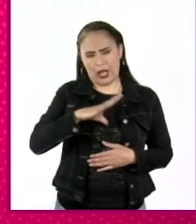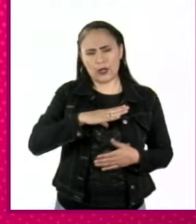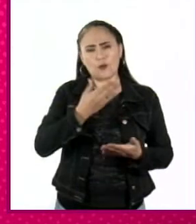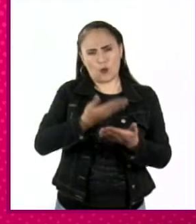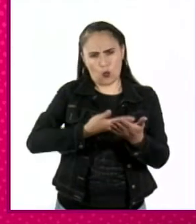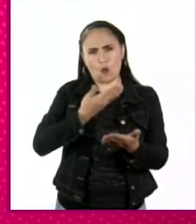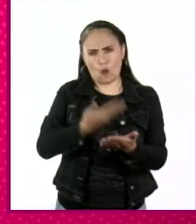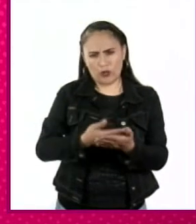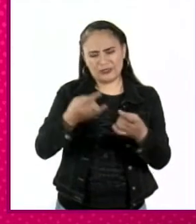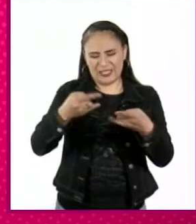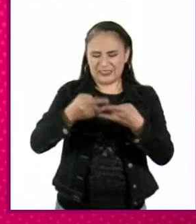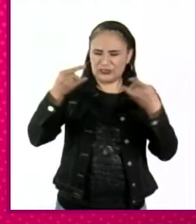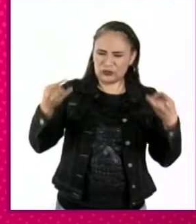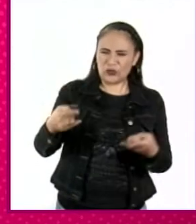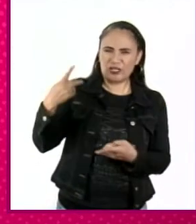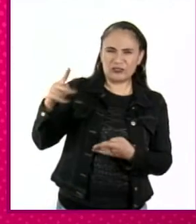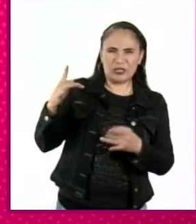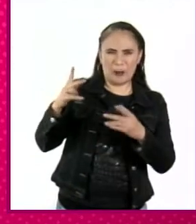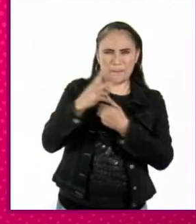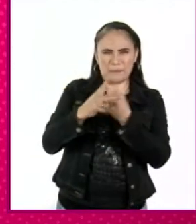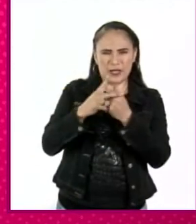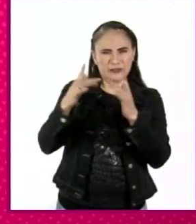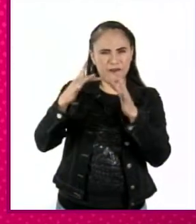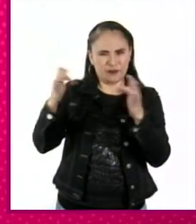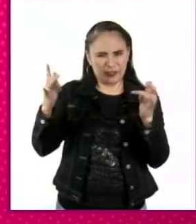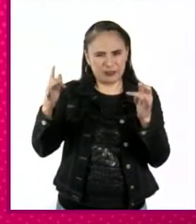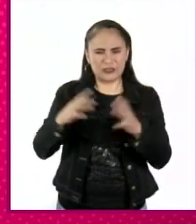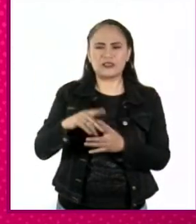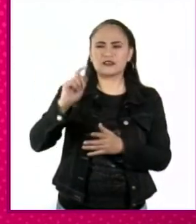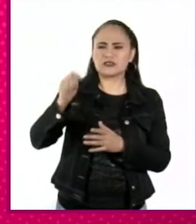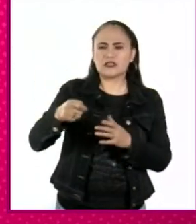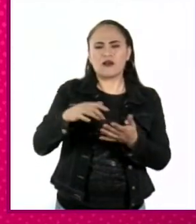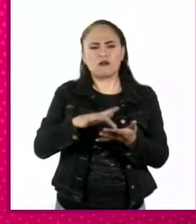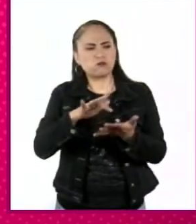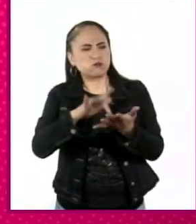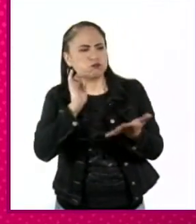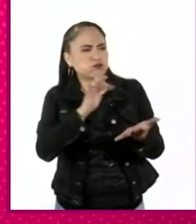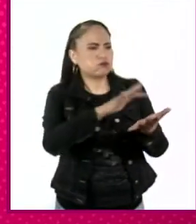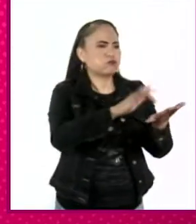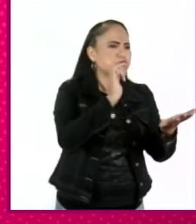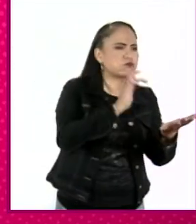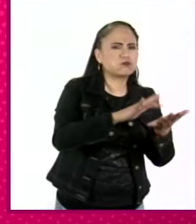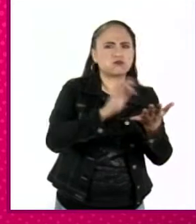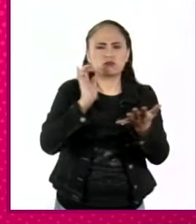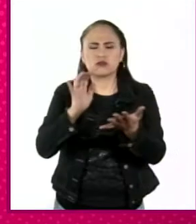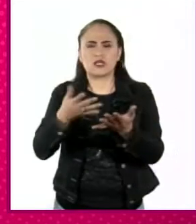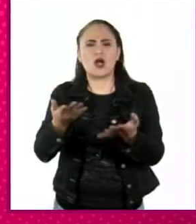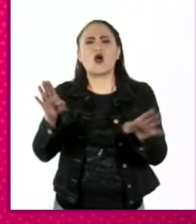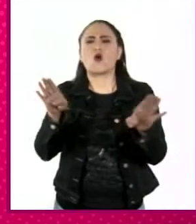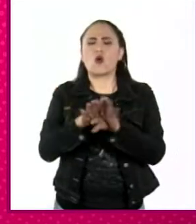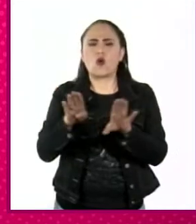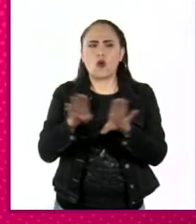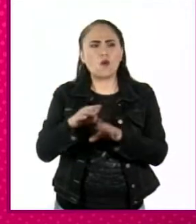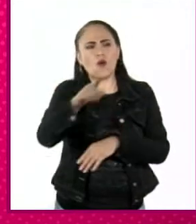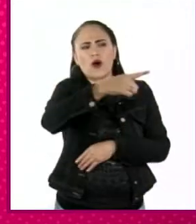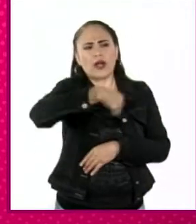historia francesa o etcétera se trata de rescatar, es ver cómo